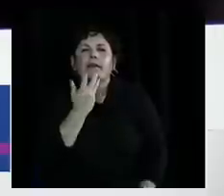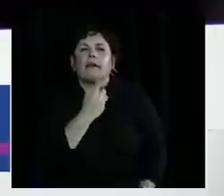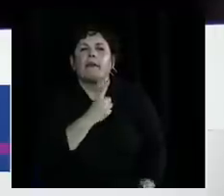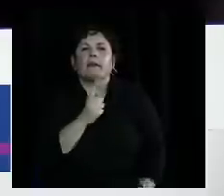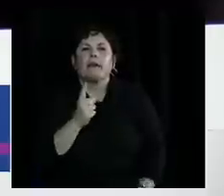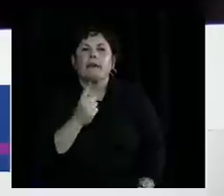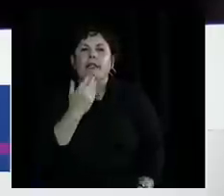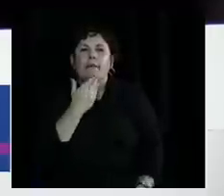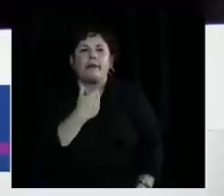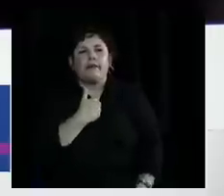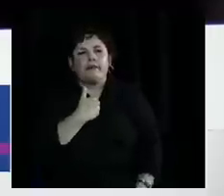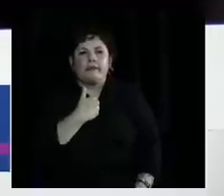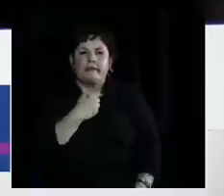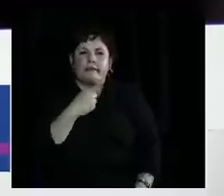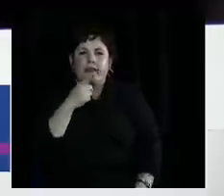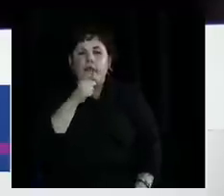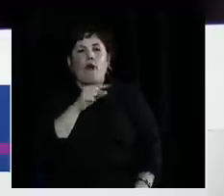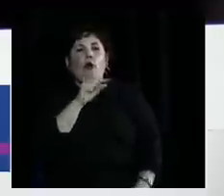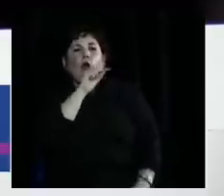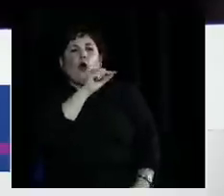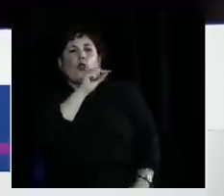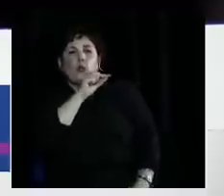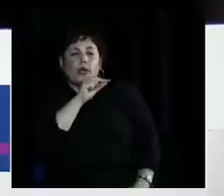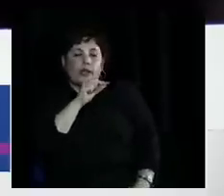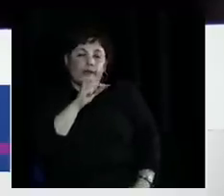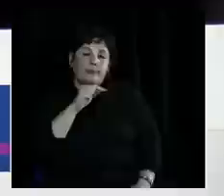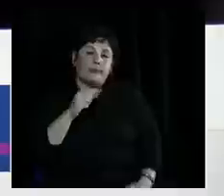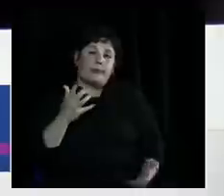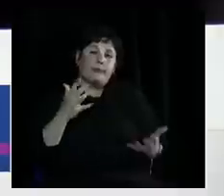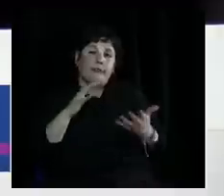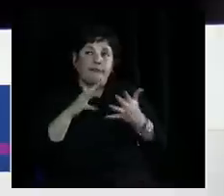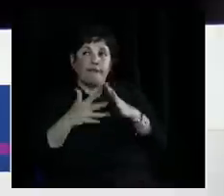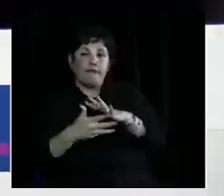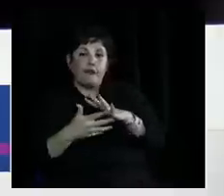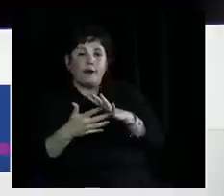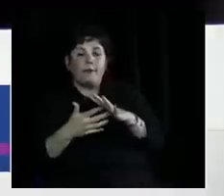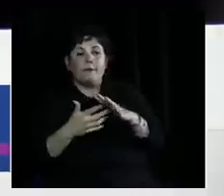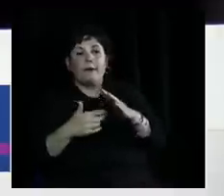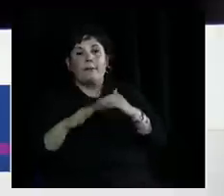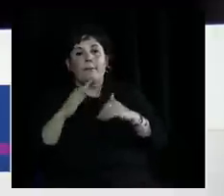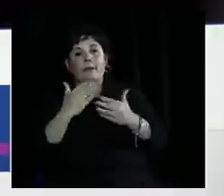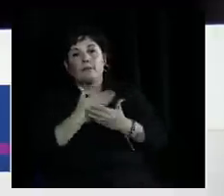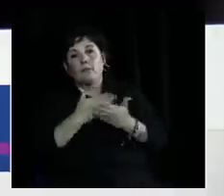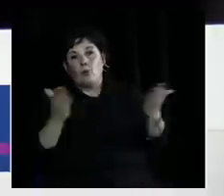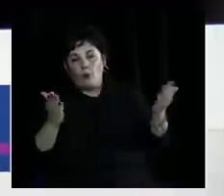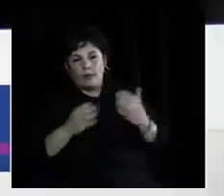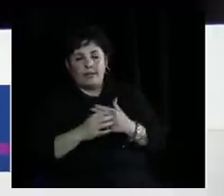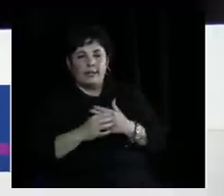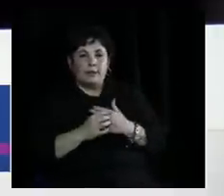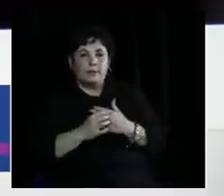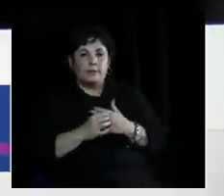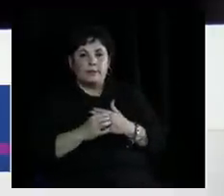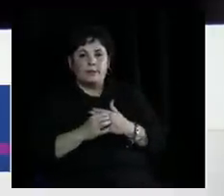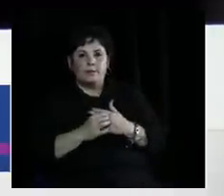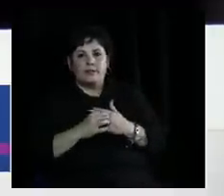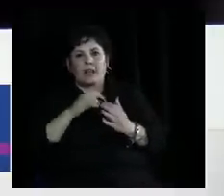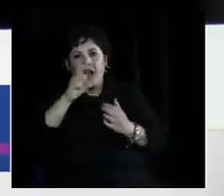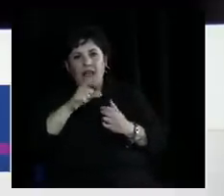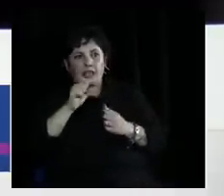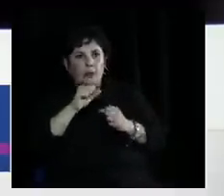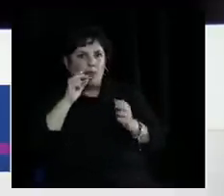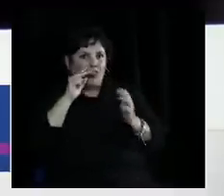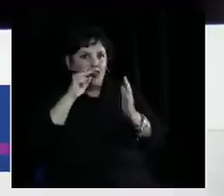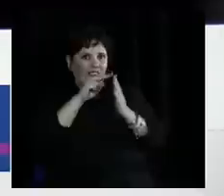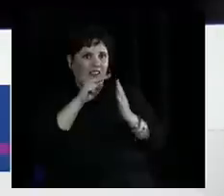¿no? Porque o el tuit, que eso quizás sea la forma más pública, ¿no? Eso la gente lo puede ver en